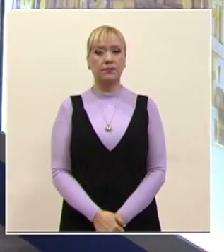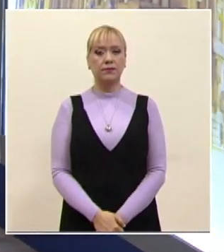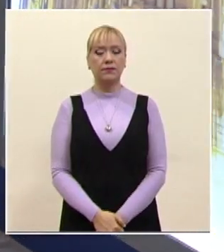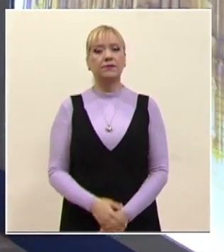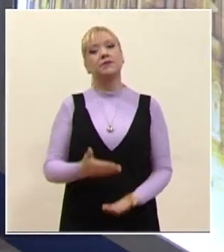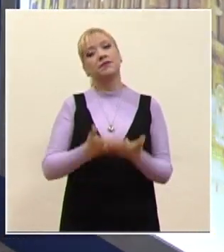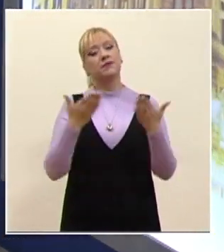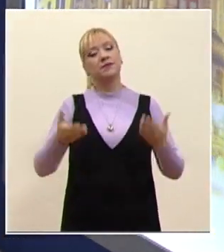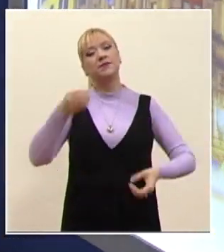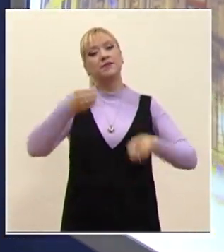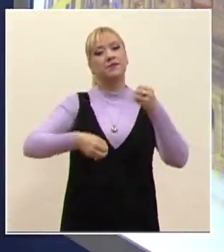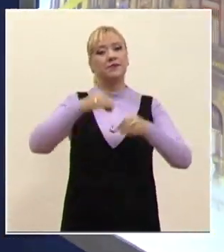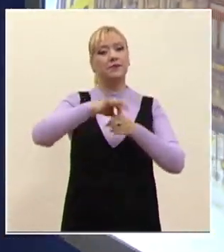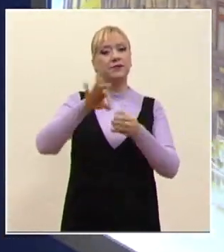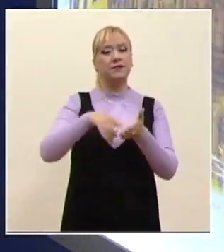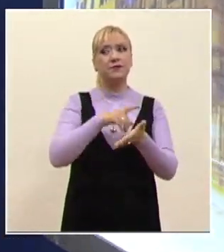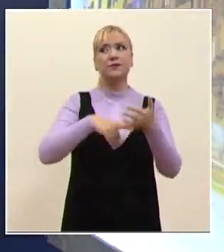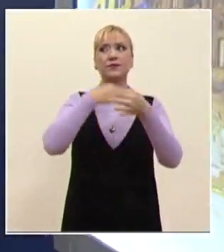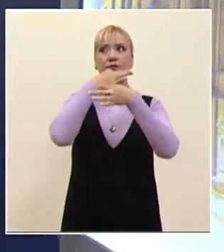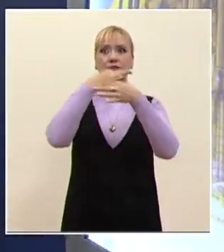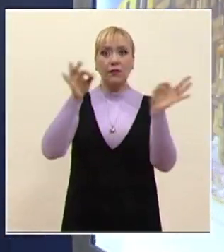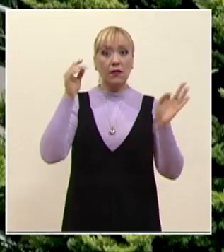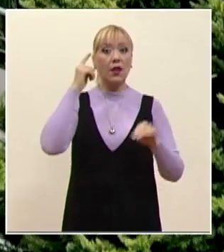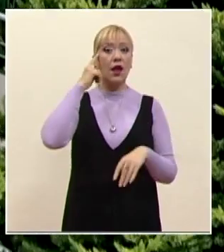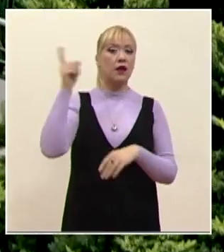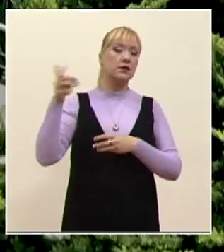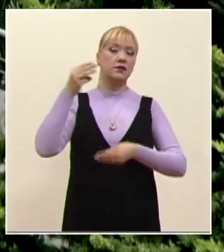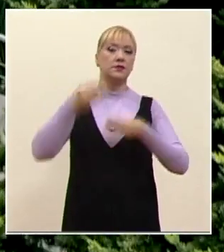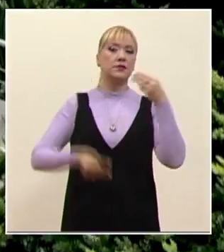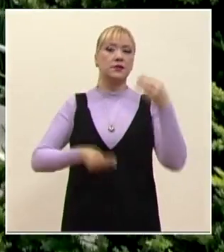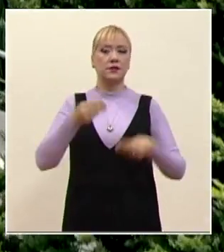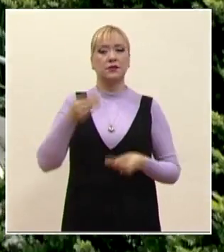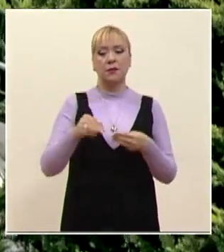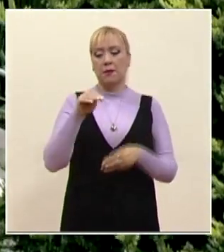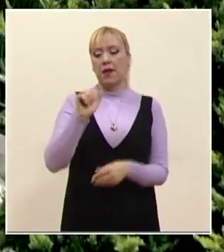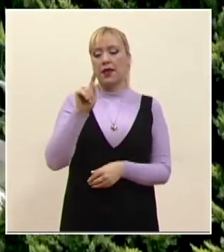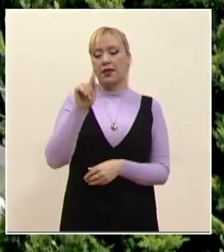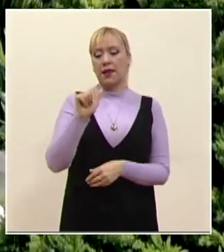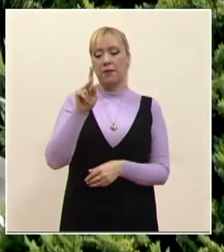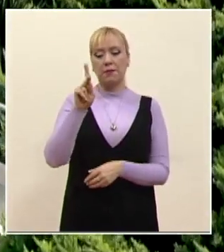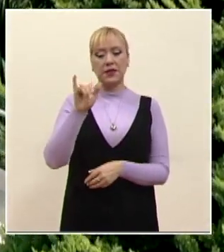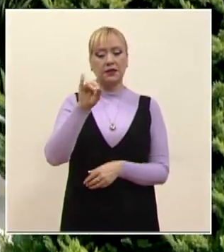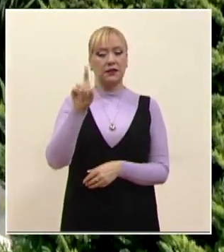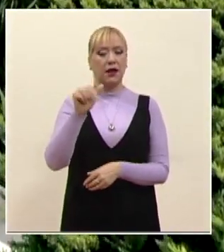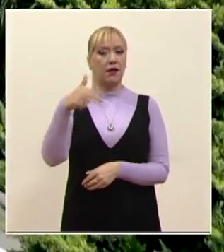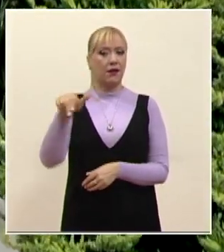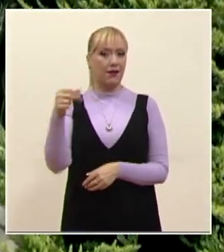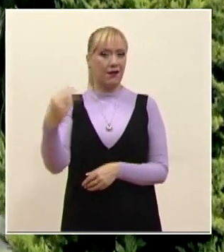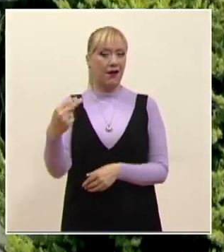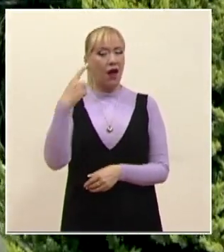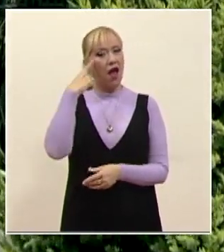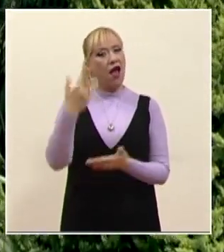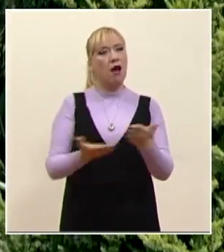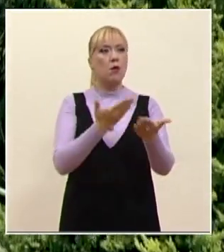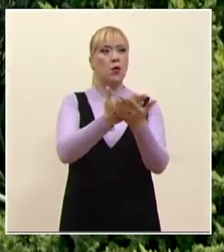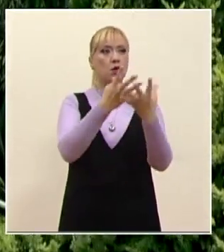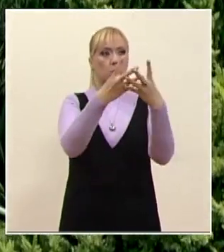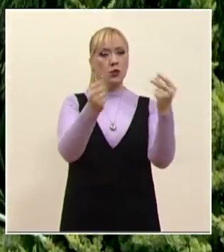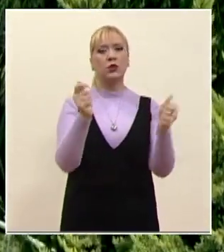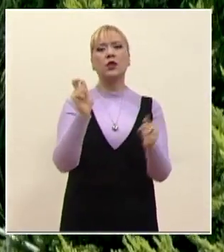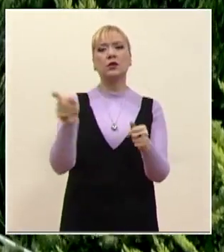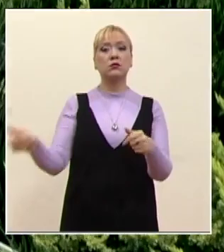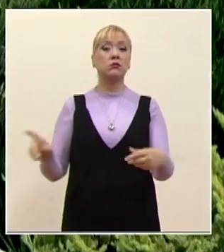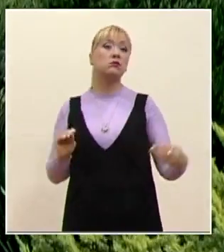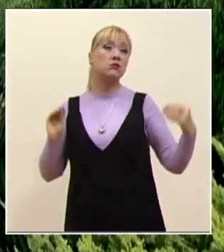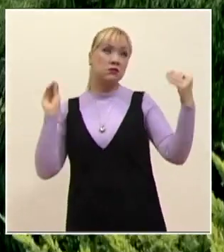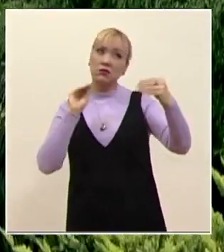Y el Tribunal Electoral dio a conocer el proyecto del magistrado Felipe de la Mata Pizaña, con el que propone resolver el recurso de